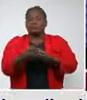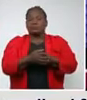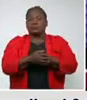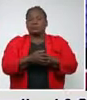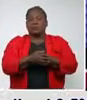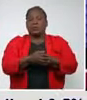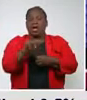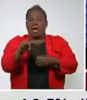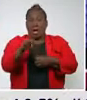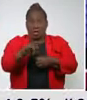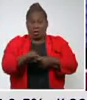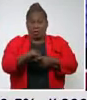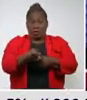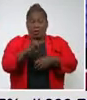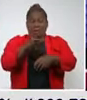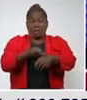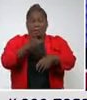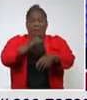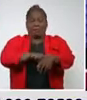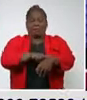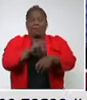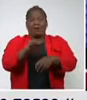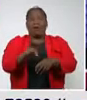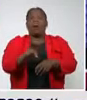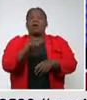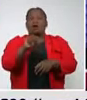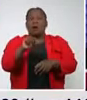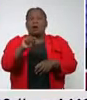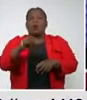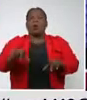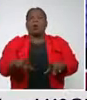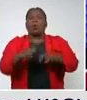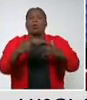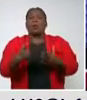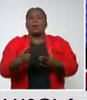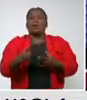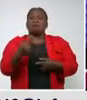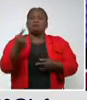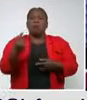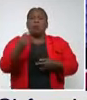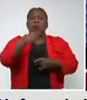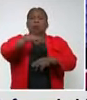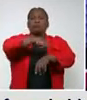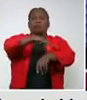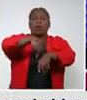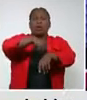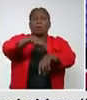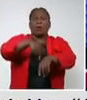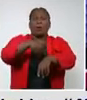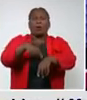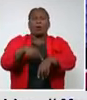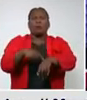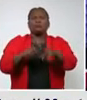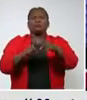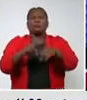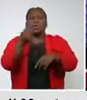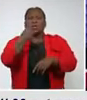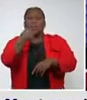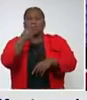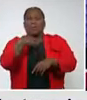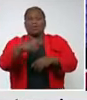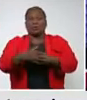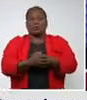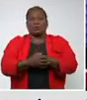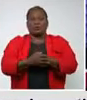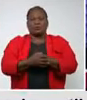el Prevengovir, pues da para cumplir un ciclo de tratamiento que generalmente es suficiente. Estamos